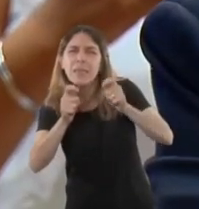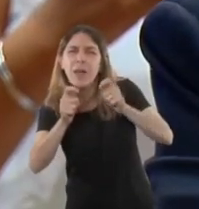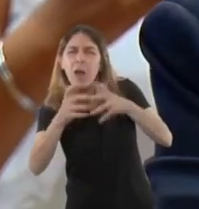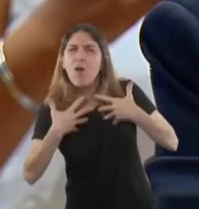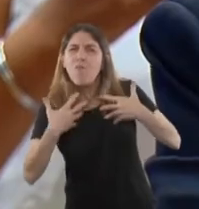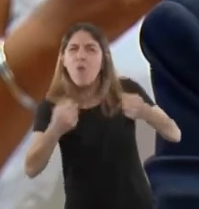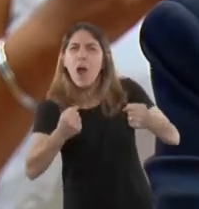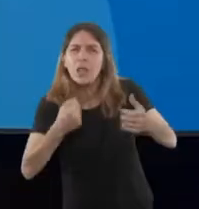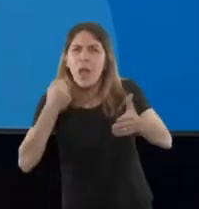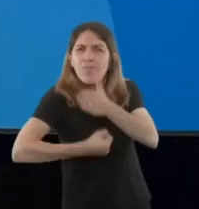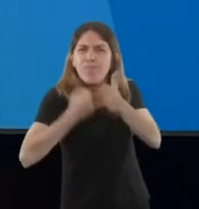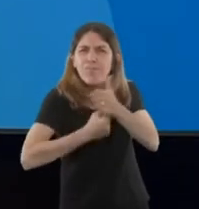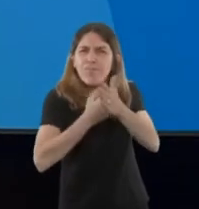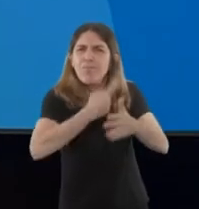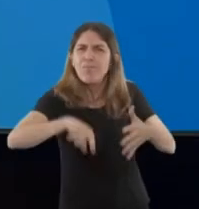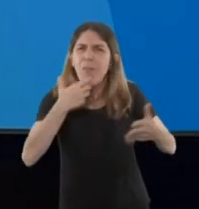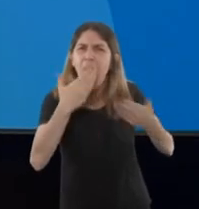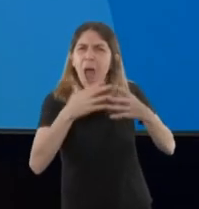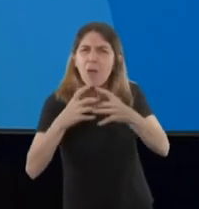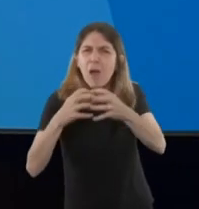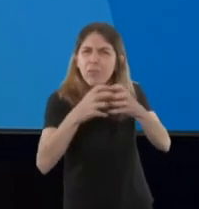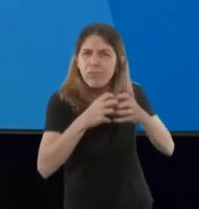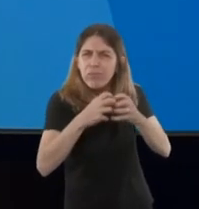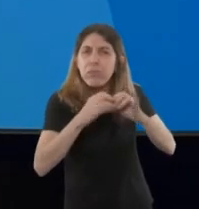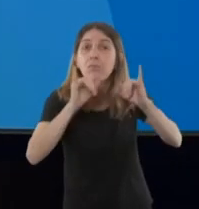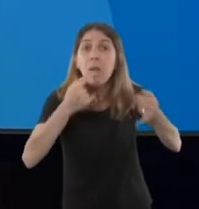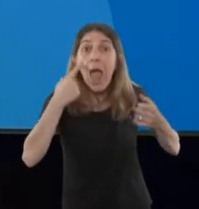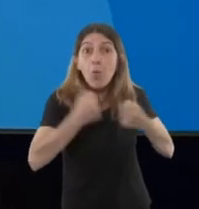con pasión logra transformarlo